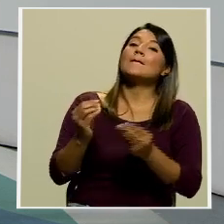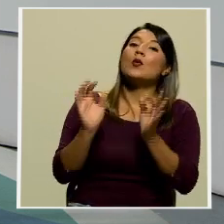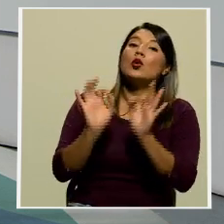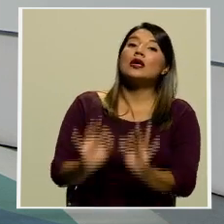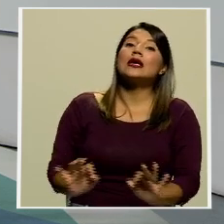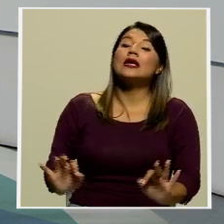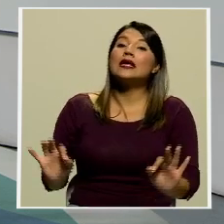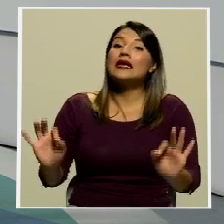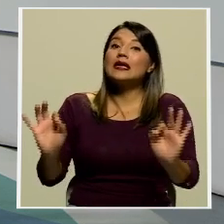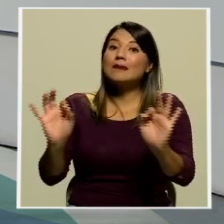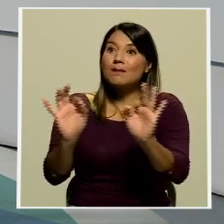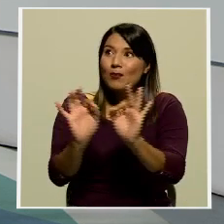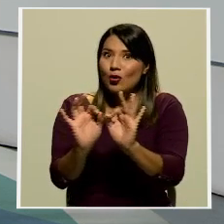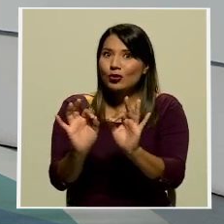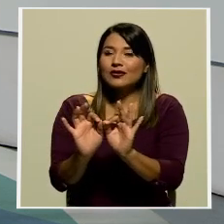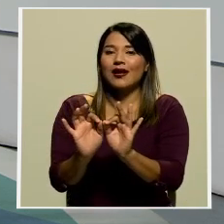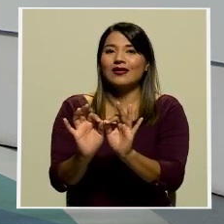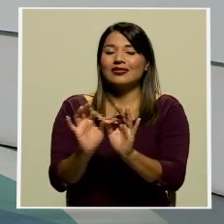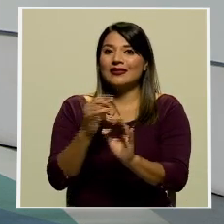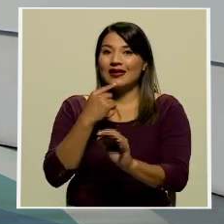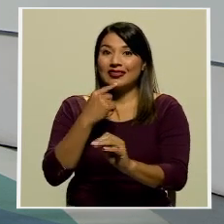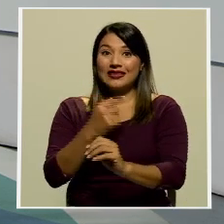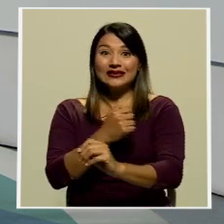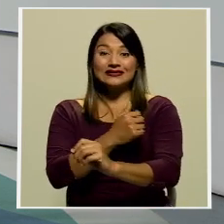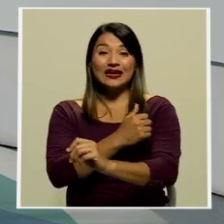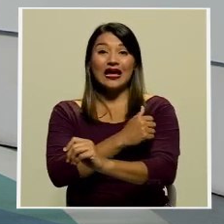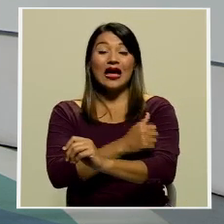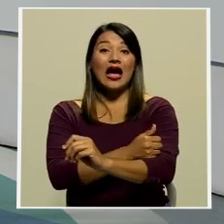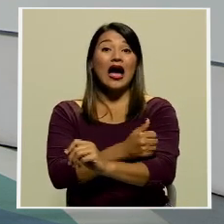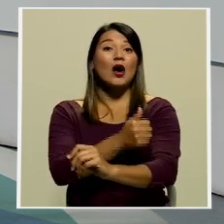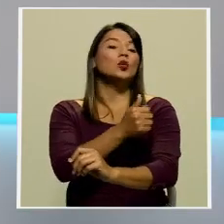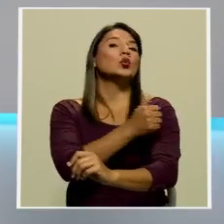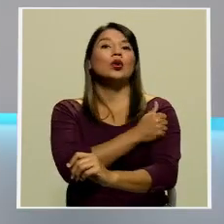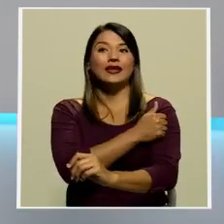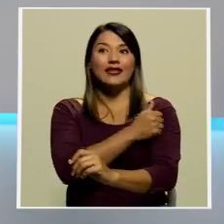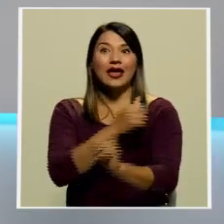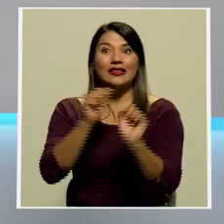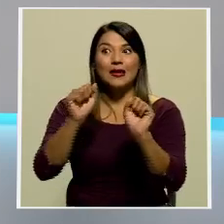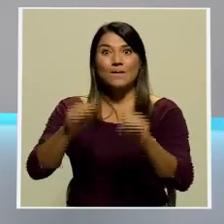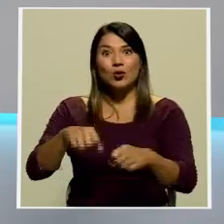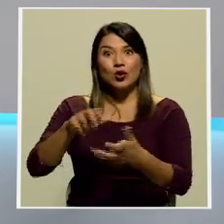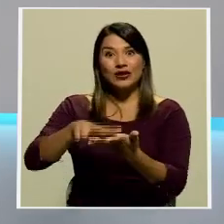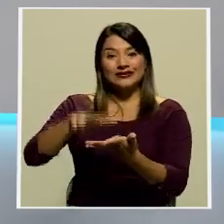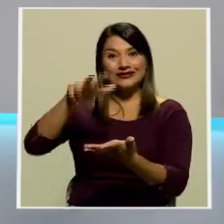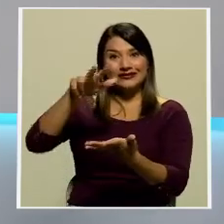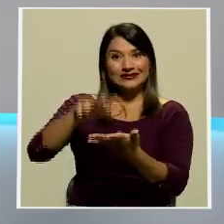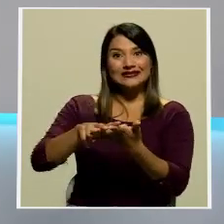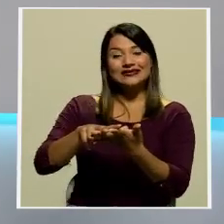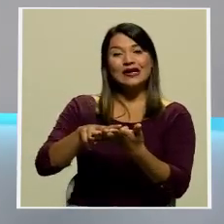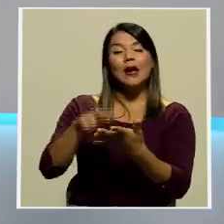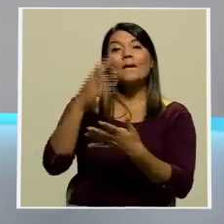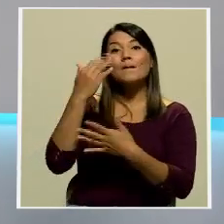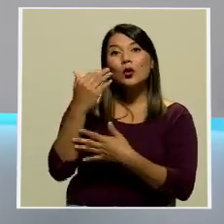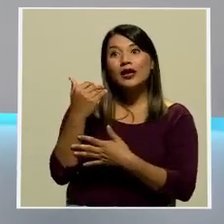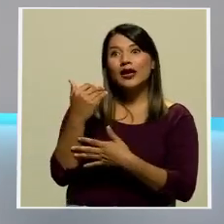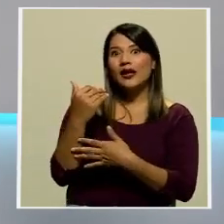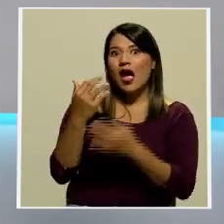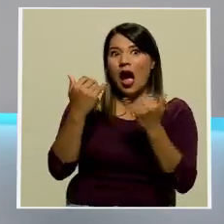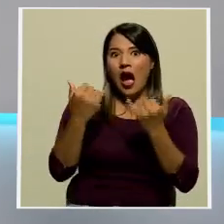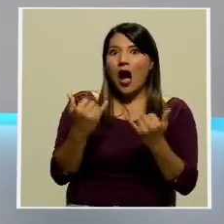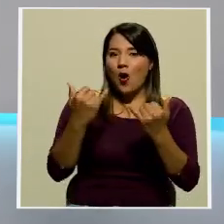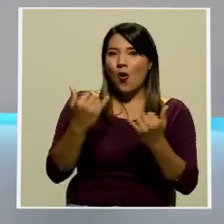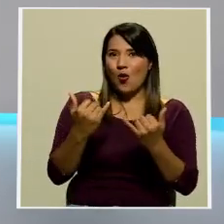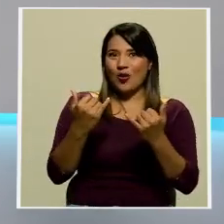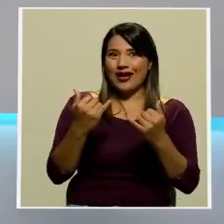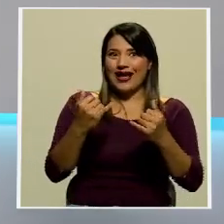de las autoridades en aprobar este crédito y este acuerdo con el Fondo Monetario Internacional es eso, la imagen que estamos dando ante